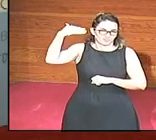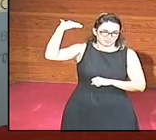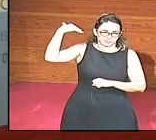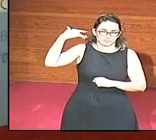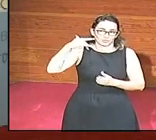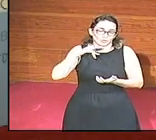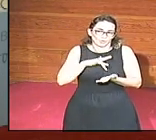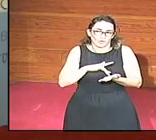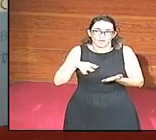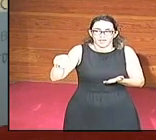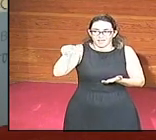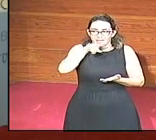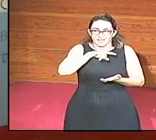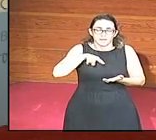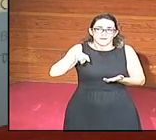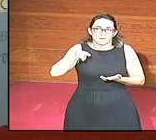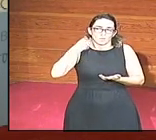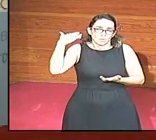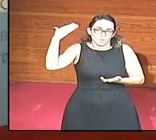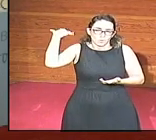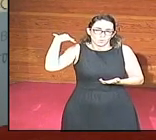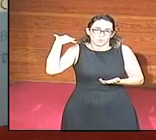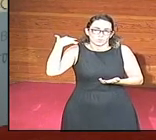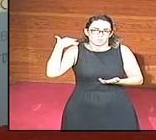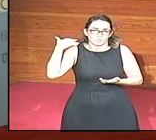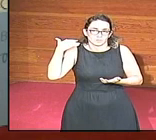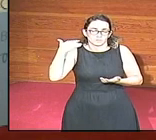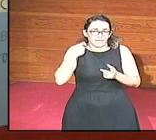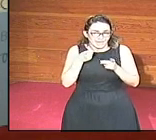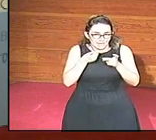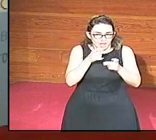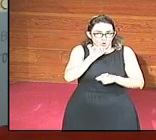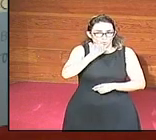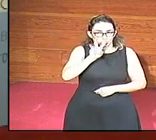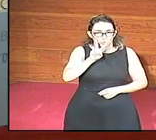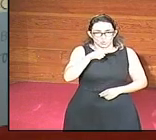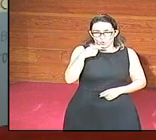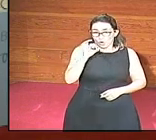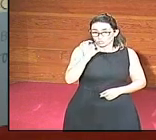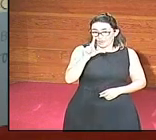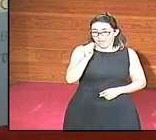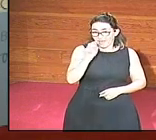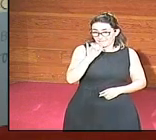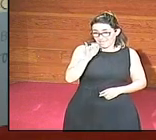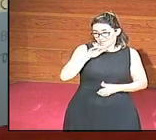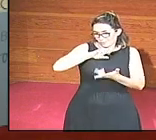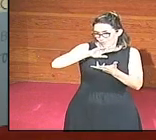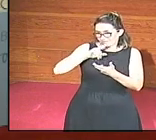vivido o las noticias de la guerra de Yugoslavia. Esta es la